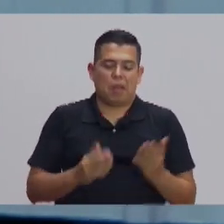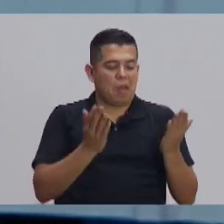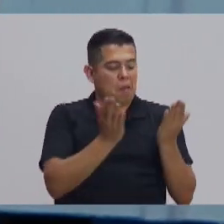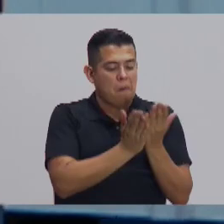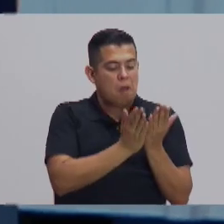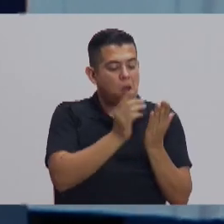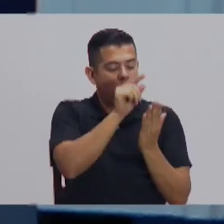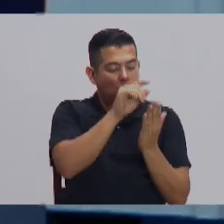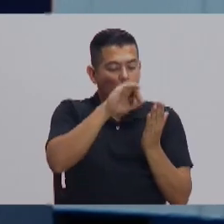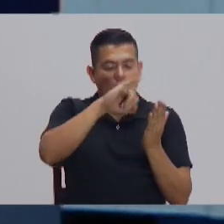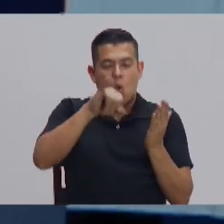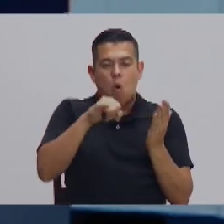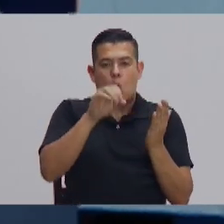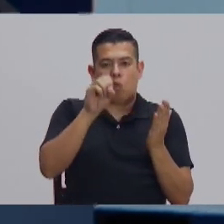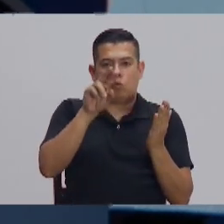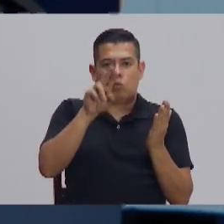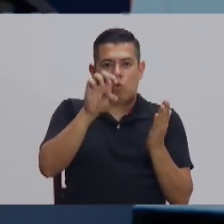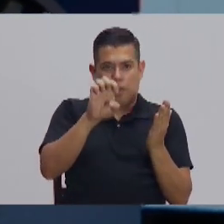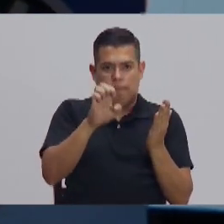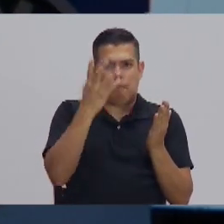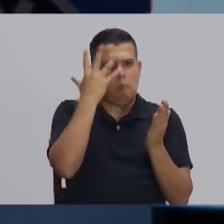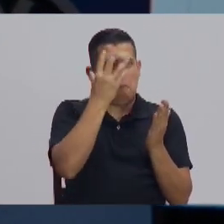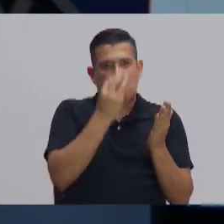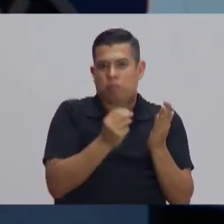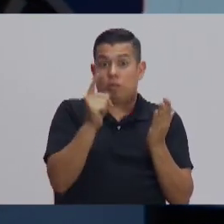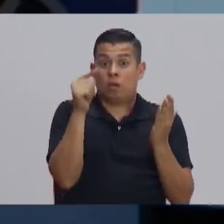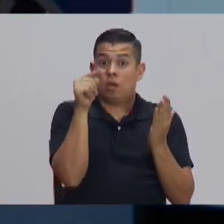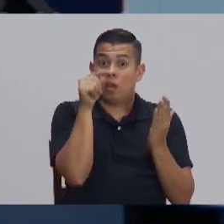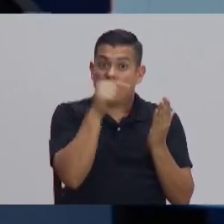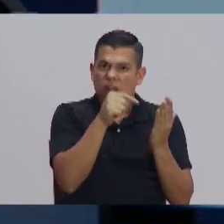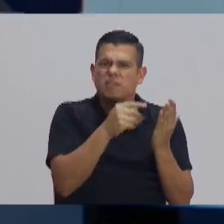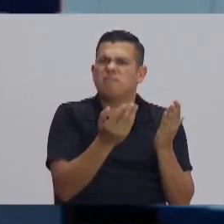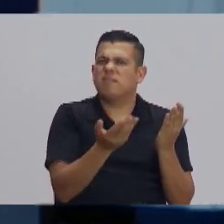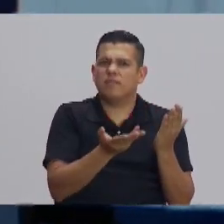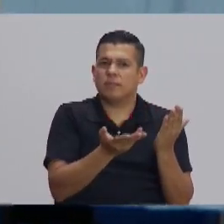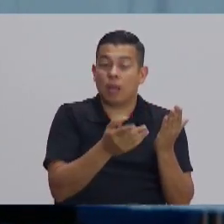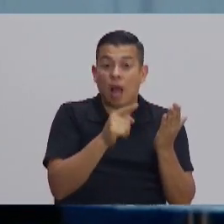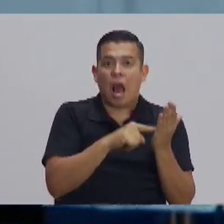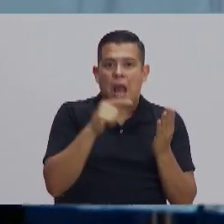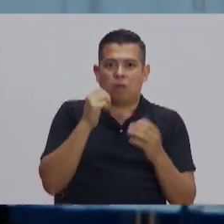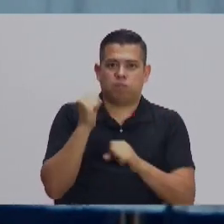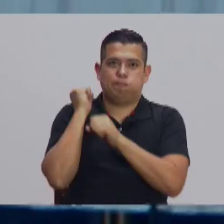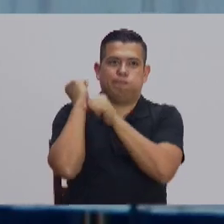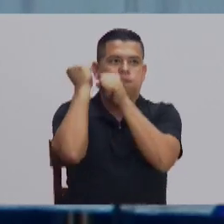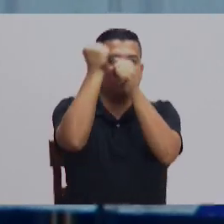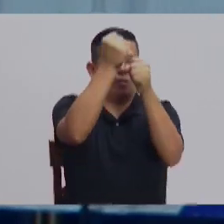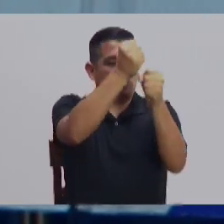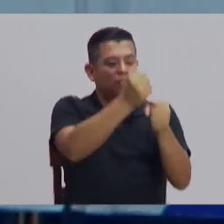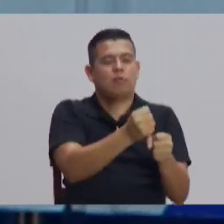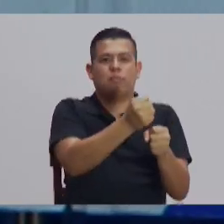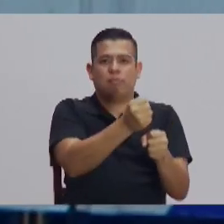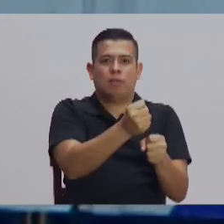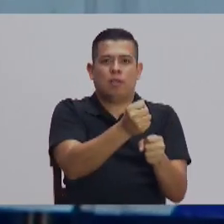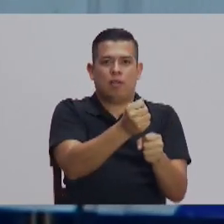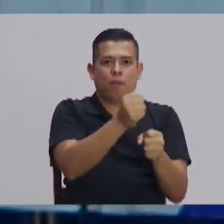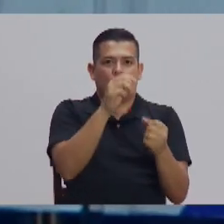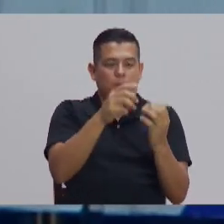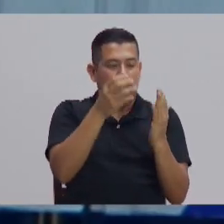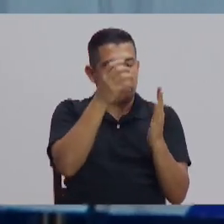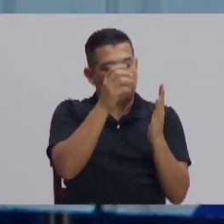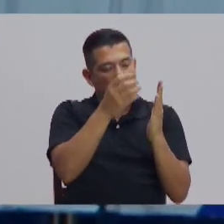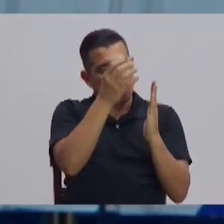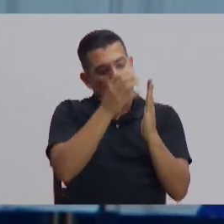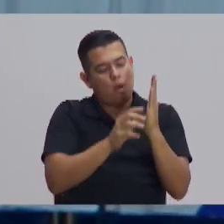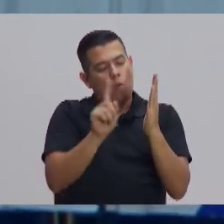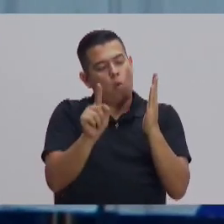libro de josué porque como lo vimos la semana pasada es un libro en donde habla de conquista y me encanta porque del capítulo